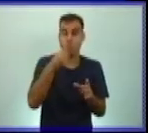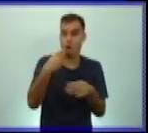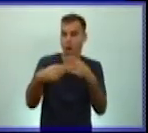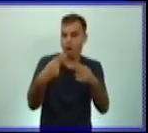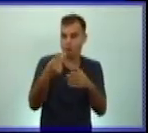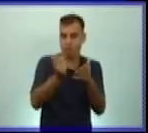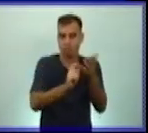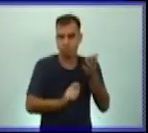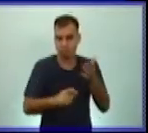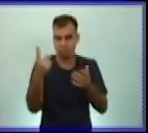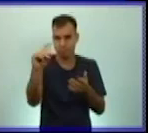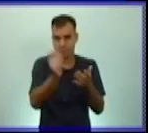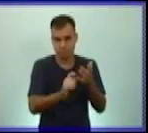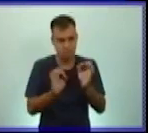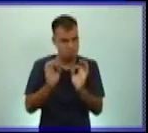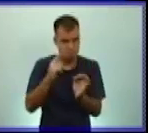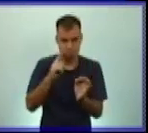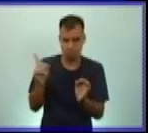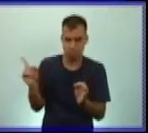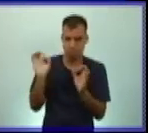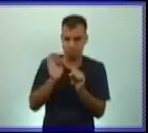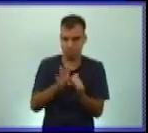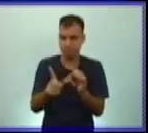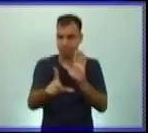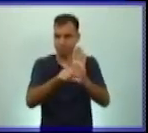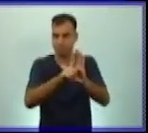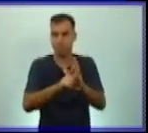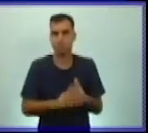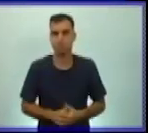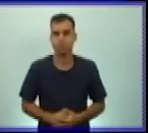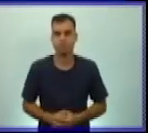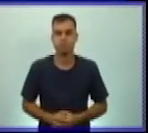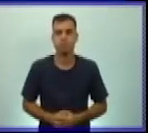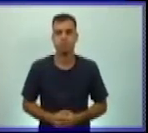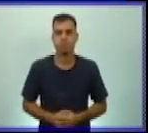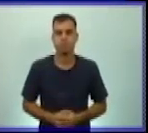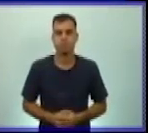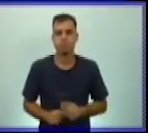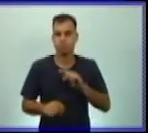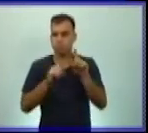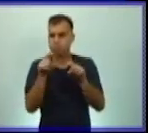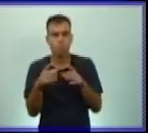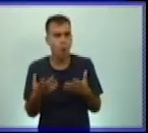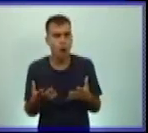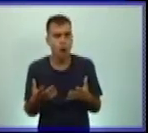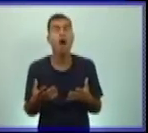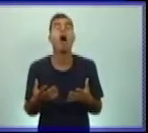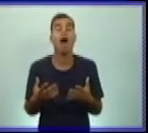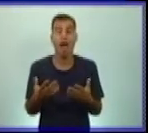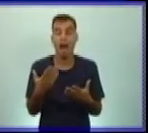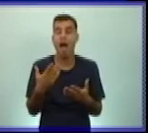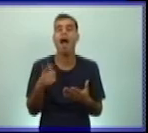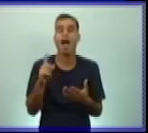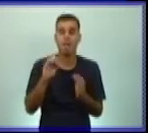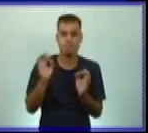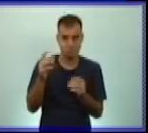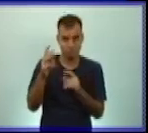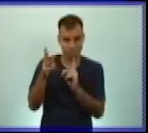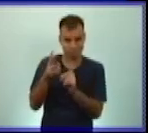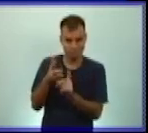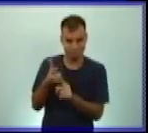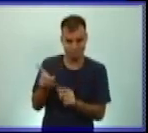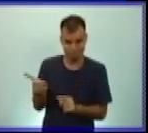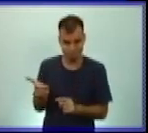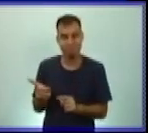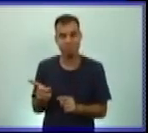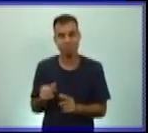a partir de la ley de conservación de la masa. ¿Cuál es nuestra incógnita? Bueno, la masa de óxido de aluminio. Por eso sumamos la masa del